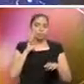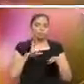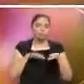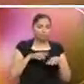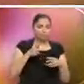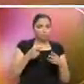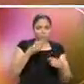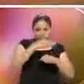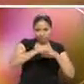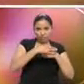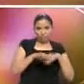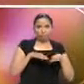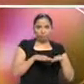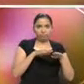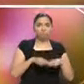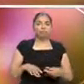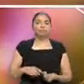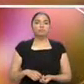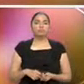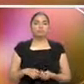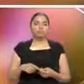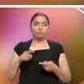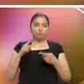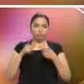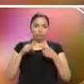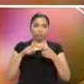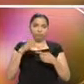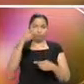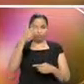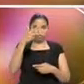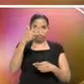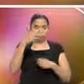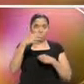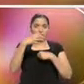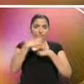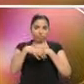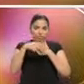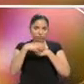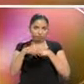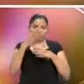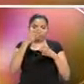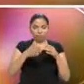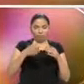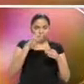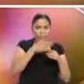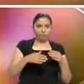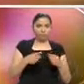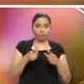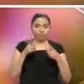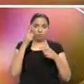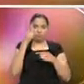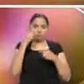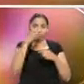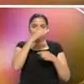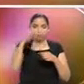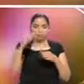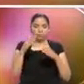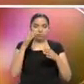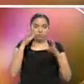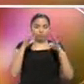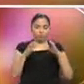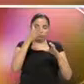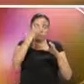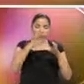a verlos. Sí. Muy bien. Y vamos a necesitar 8 rebanadas de jamón, una taza y media de melón cortado